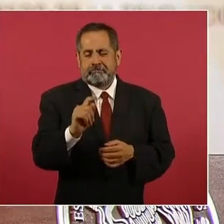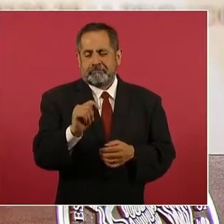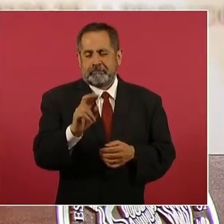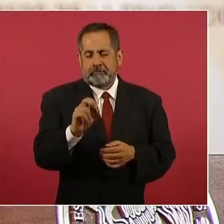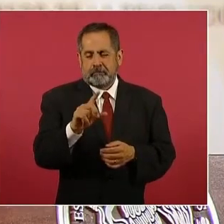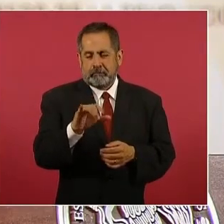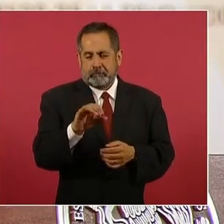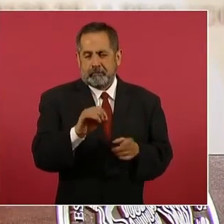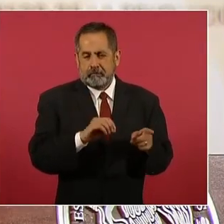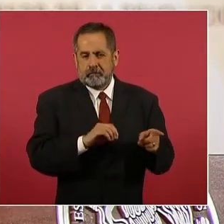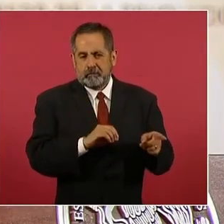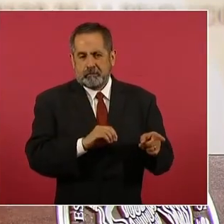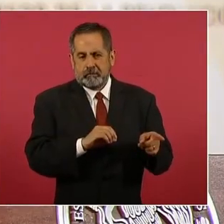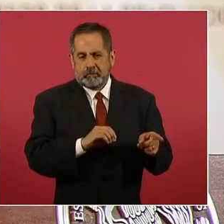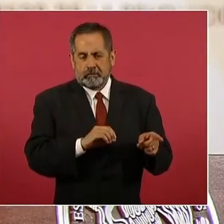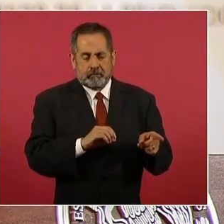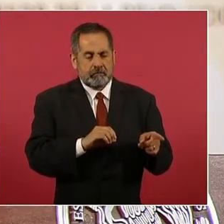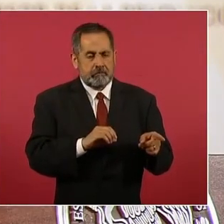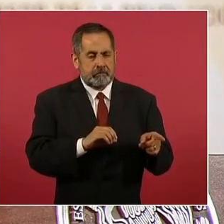pues tienen